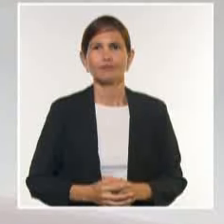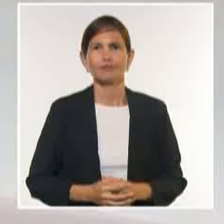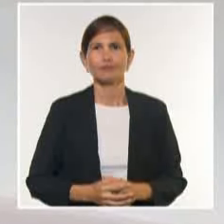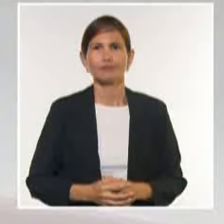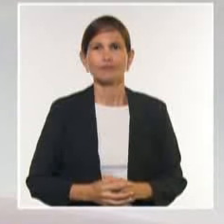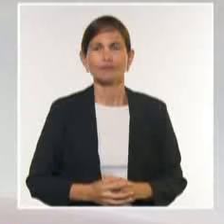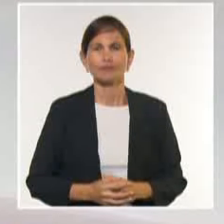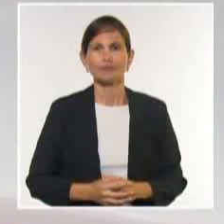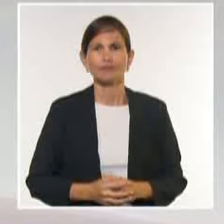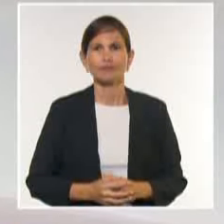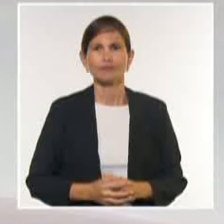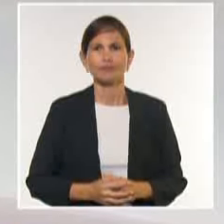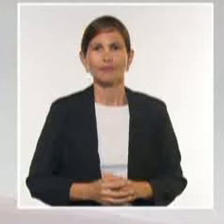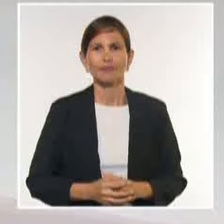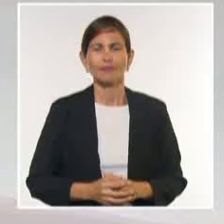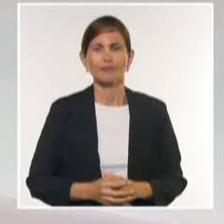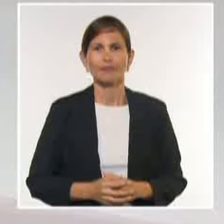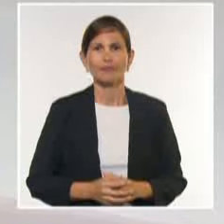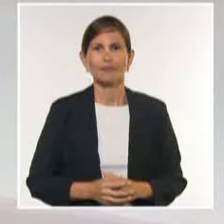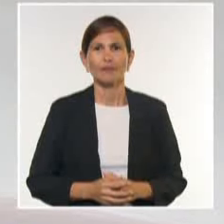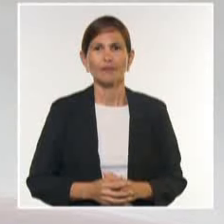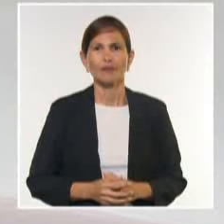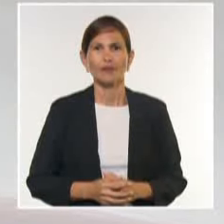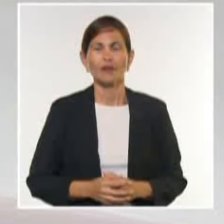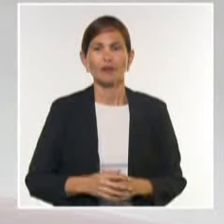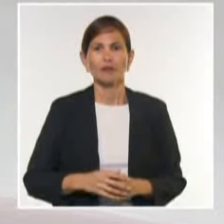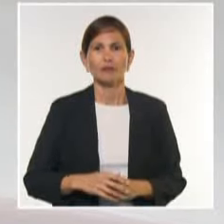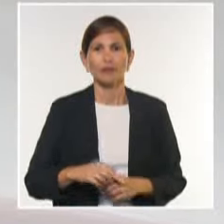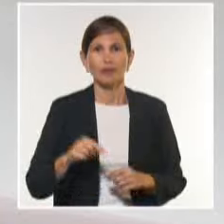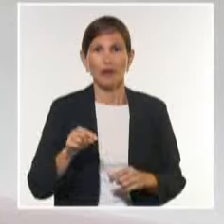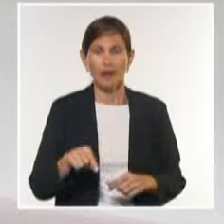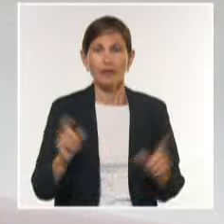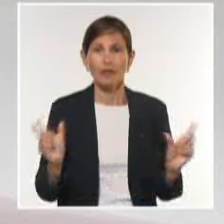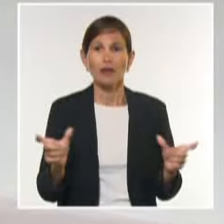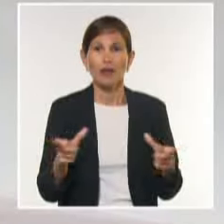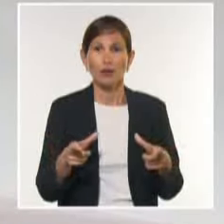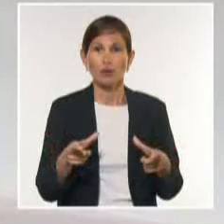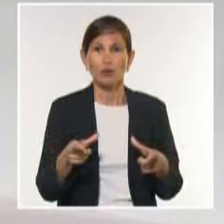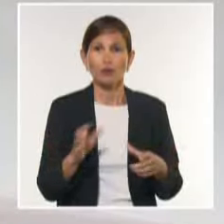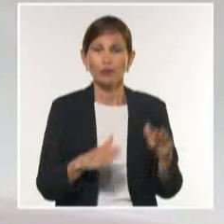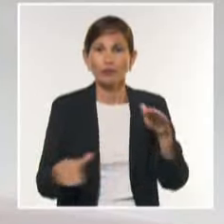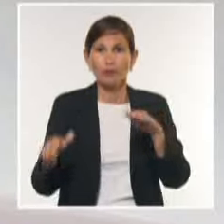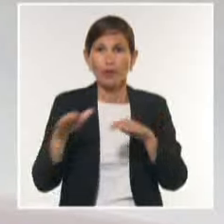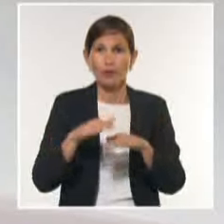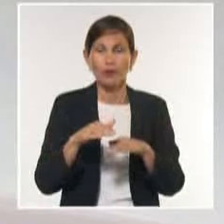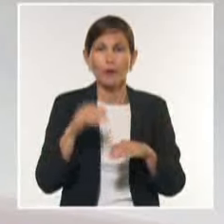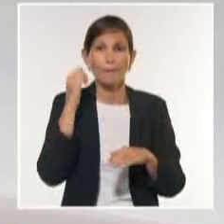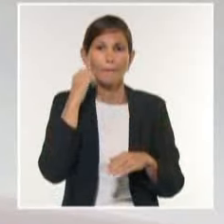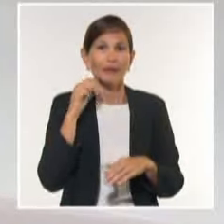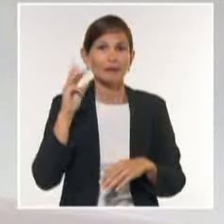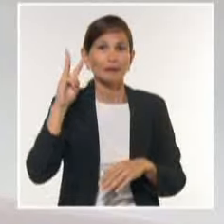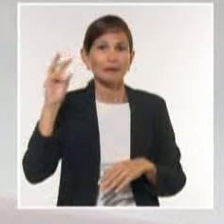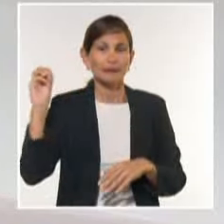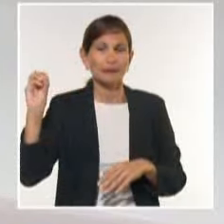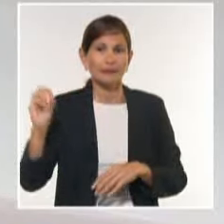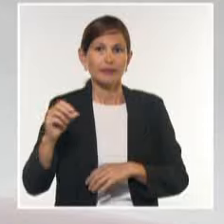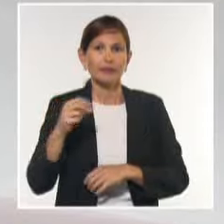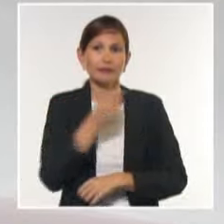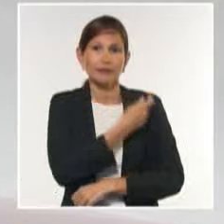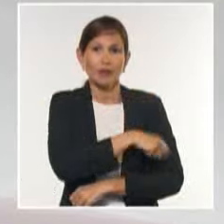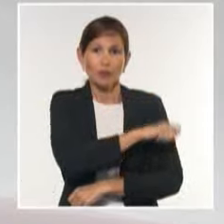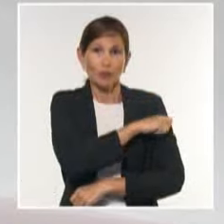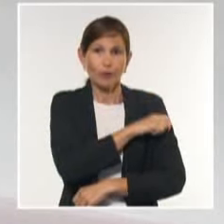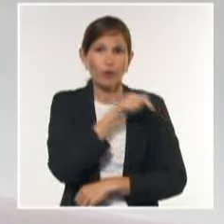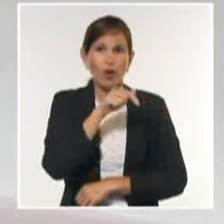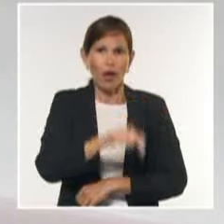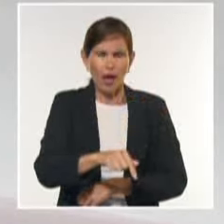periodo ordinario de sesiones de la Organización de Naciones Unidas, allí más de 30 estados de la comunidad internacional han reconocido en sus